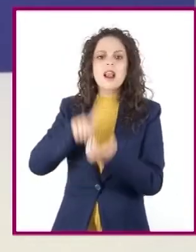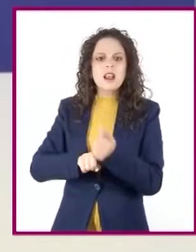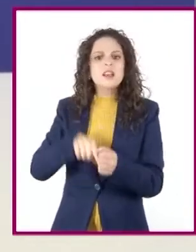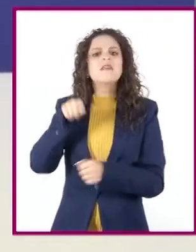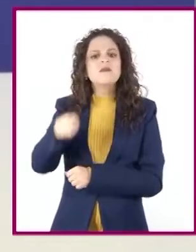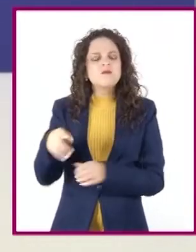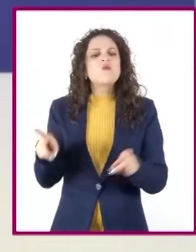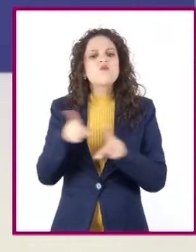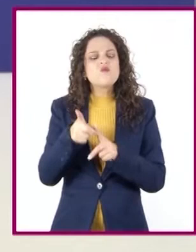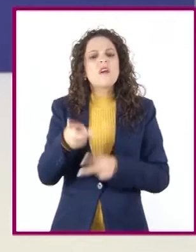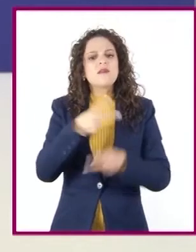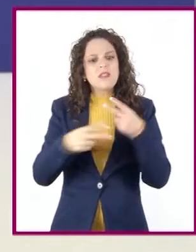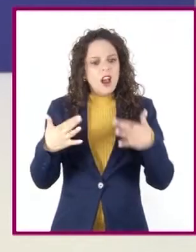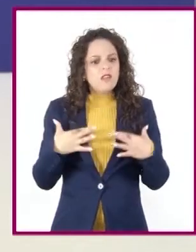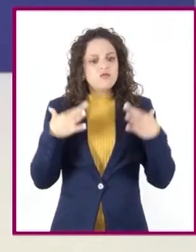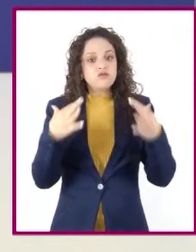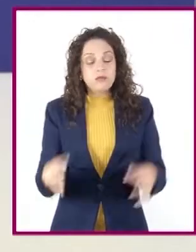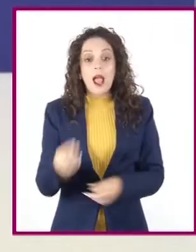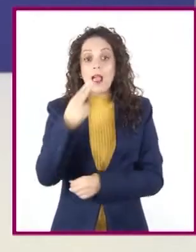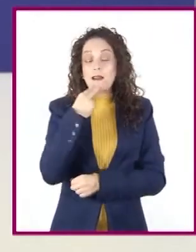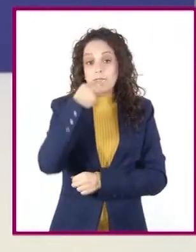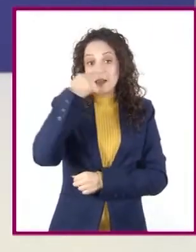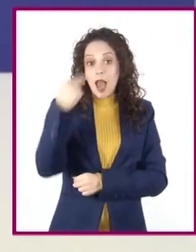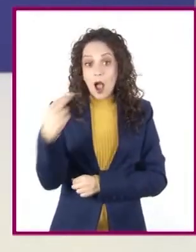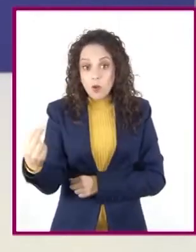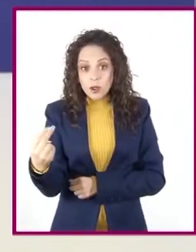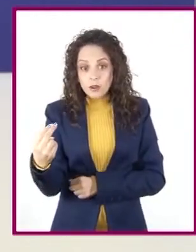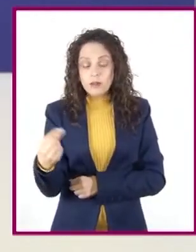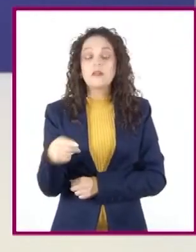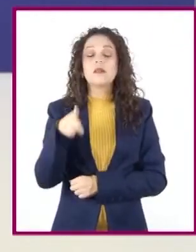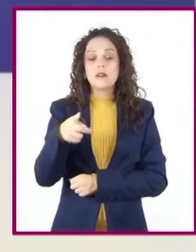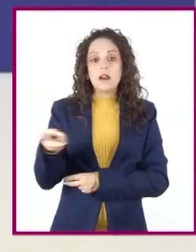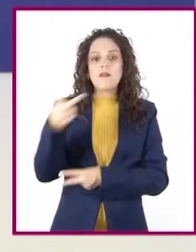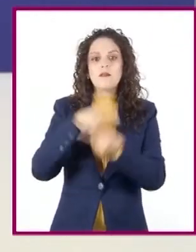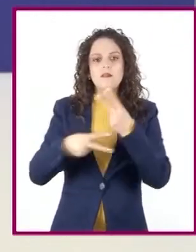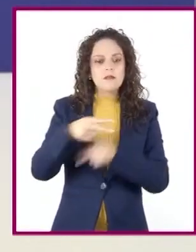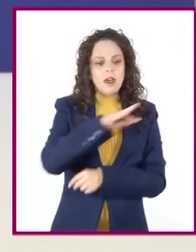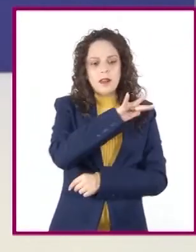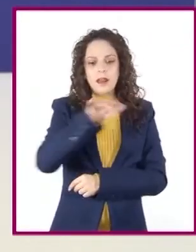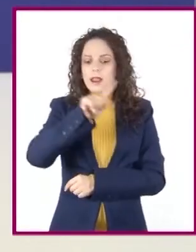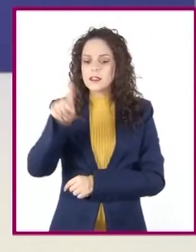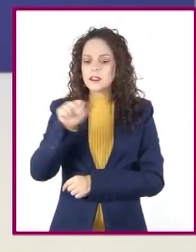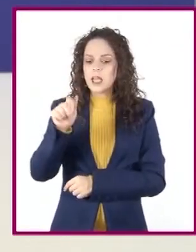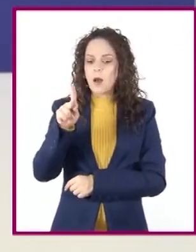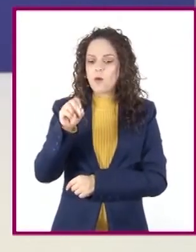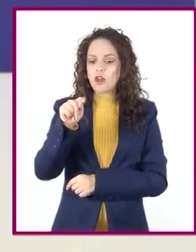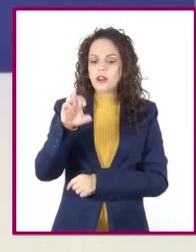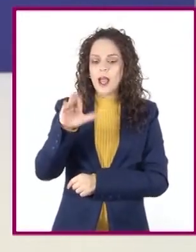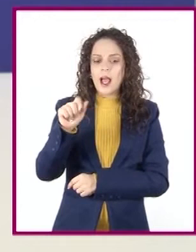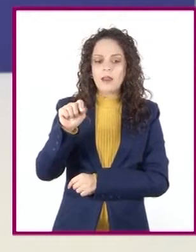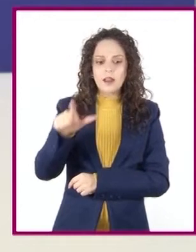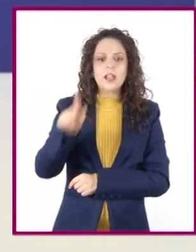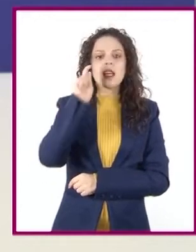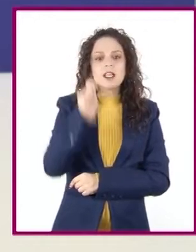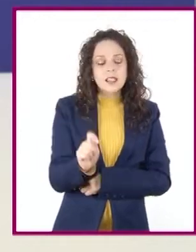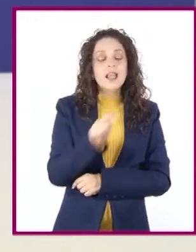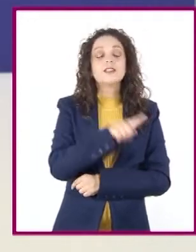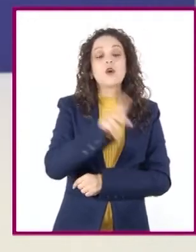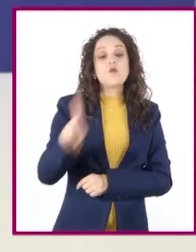náhuatl y proviene de zapotecatl, que significa pueblo del árbol del